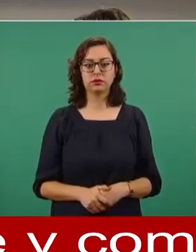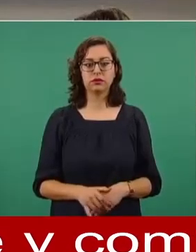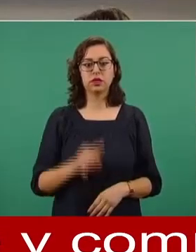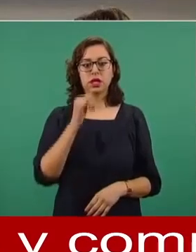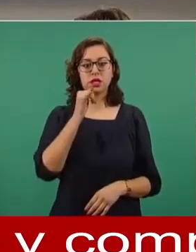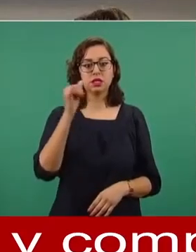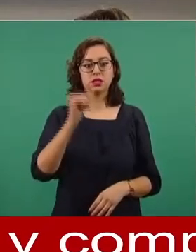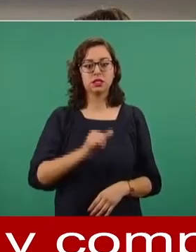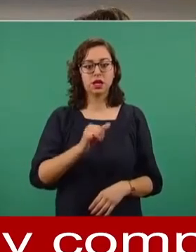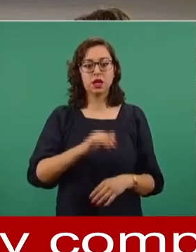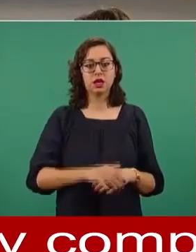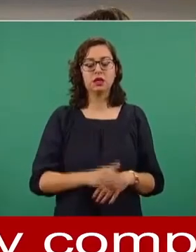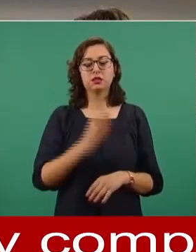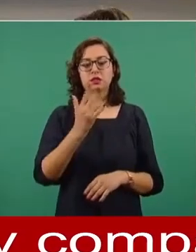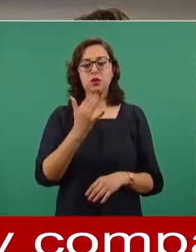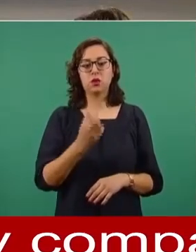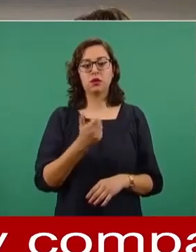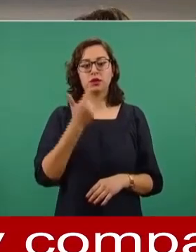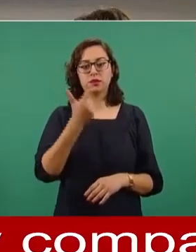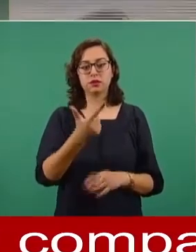57 de aprobación.